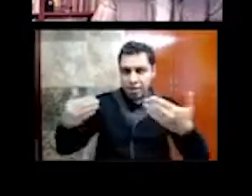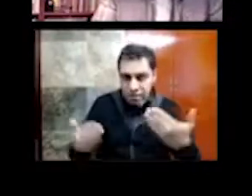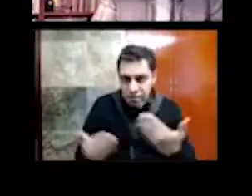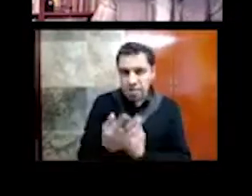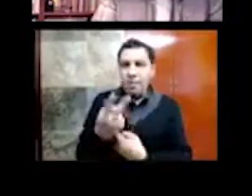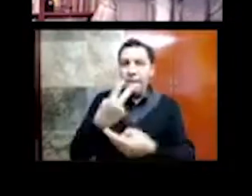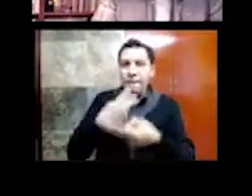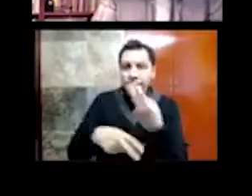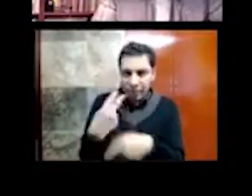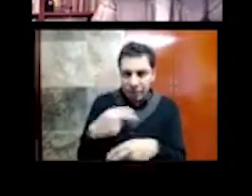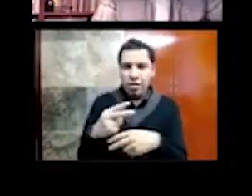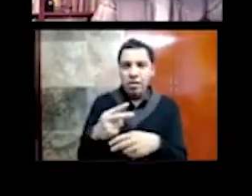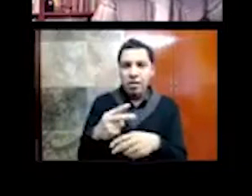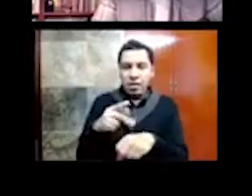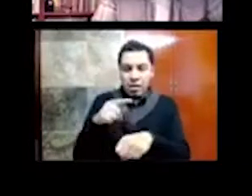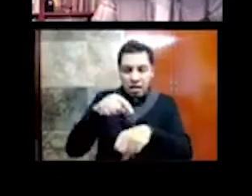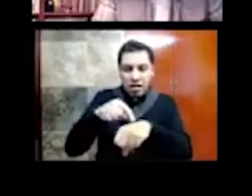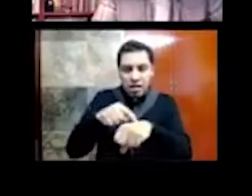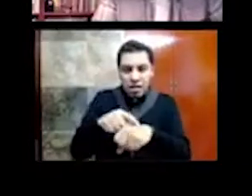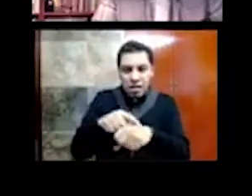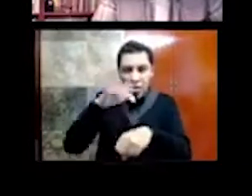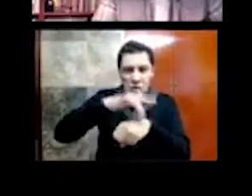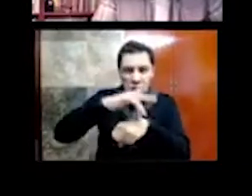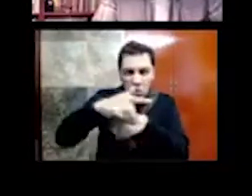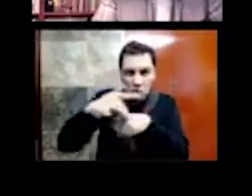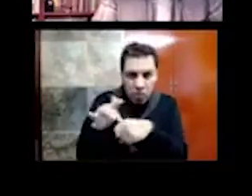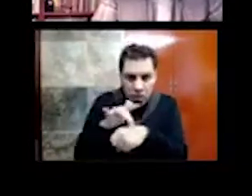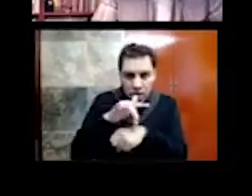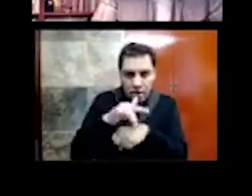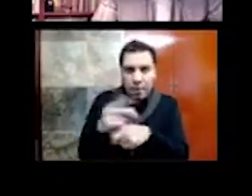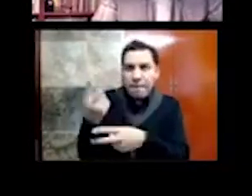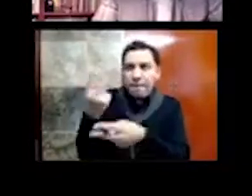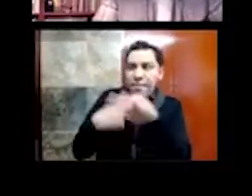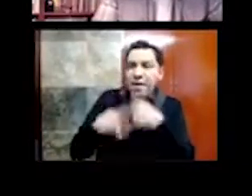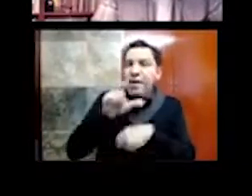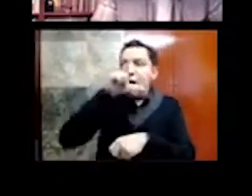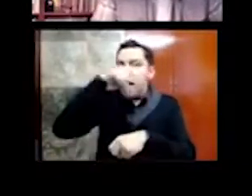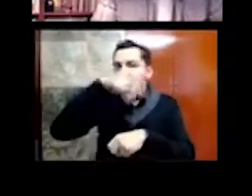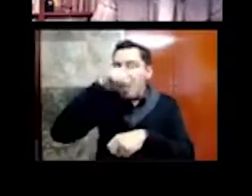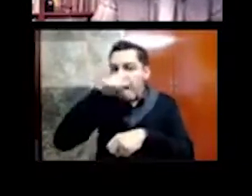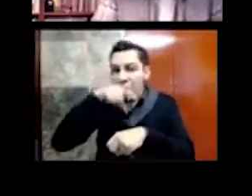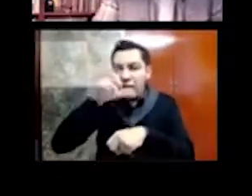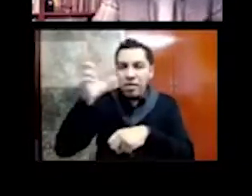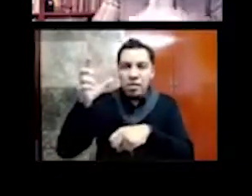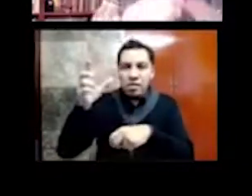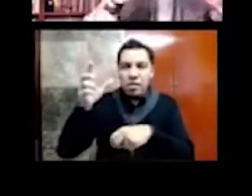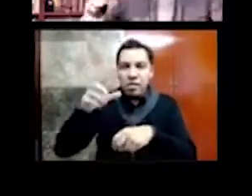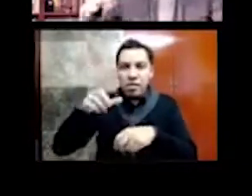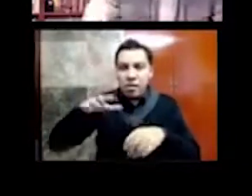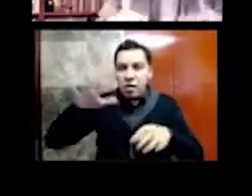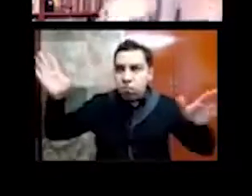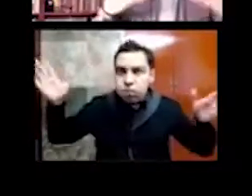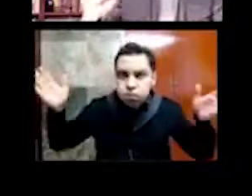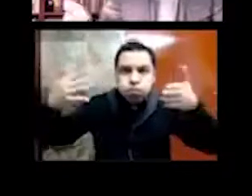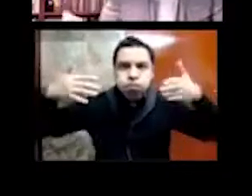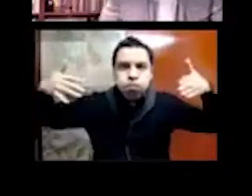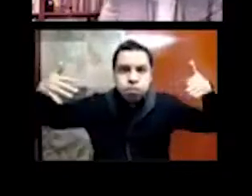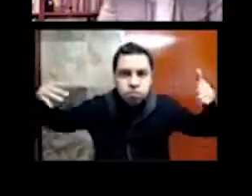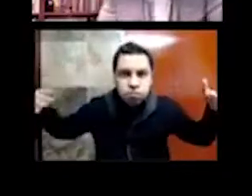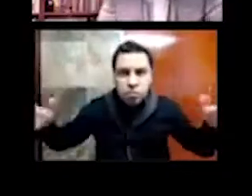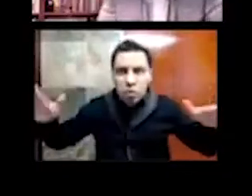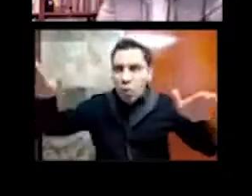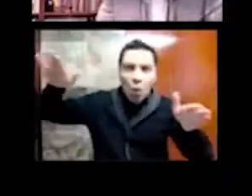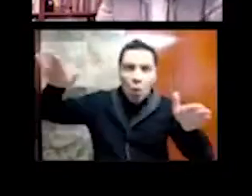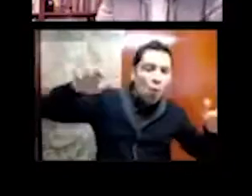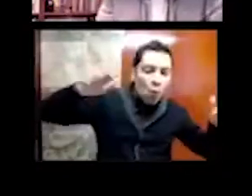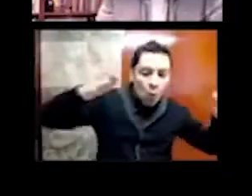nació un nopal, al que todos los días llega un águila a devorar aves de plumas finas, serpientes y